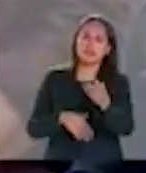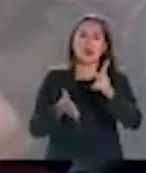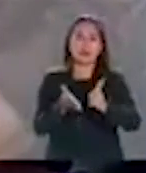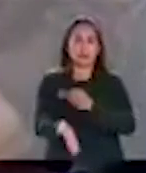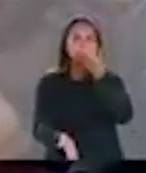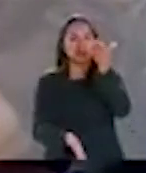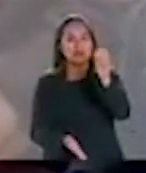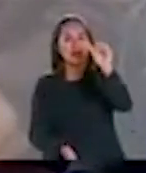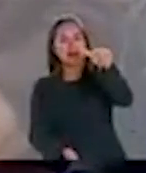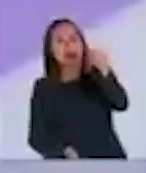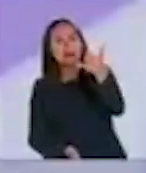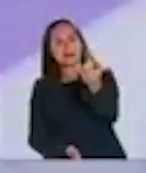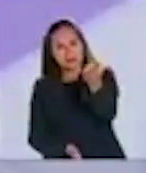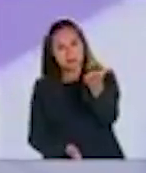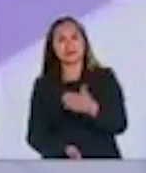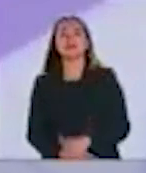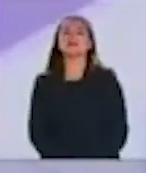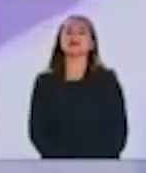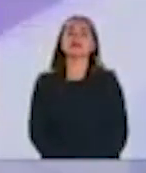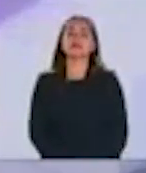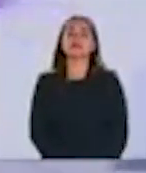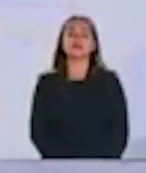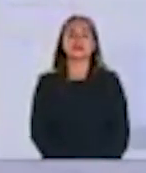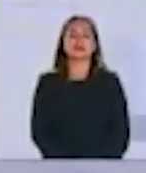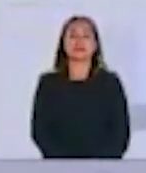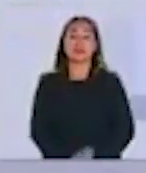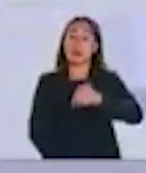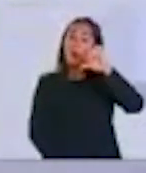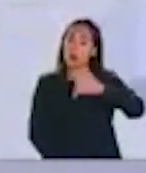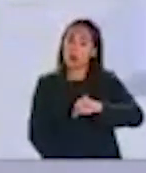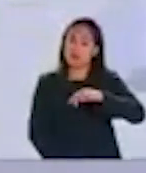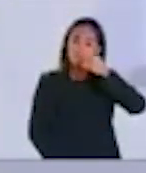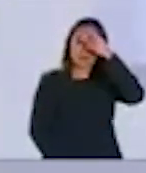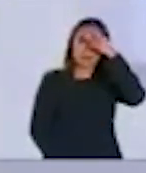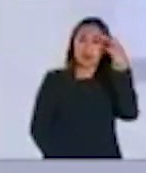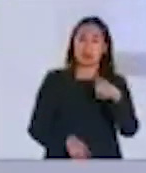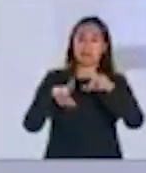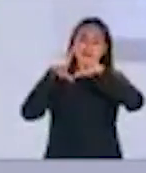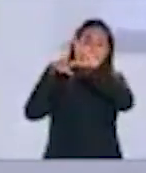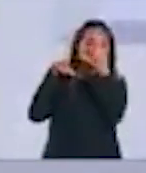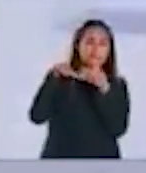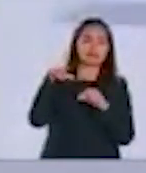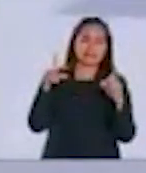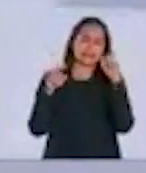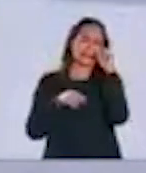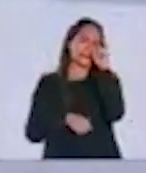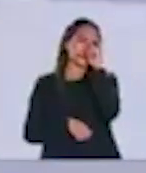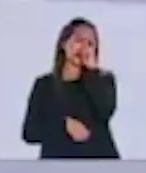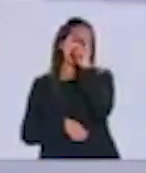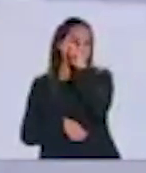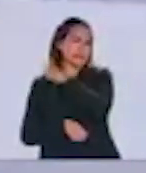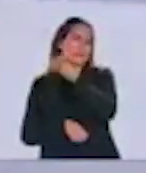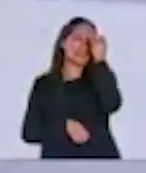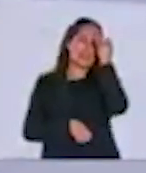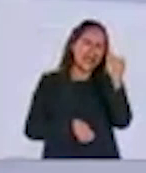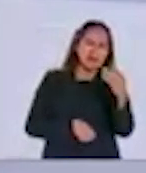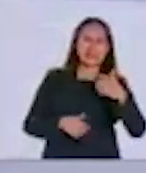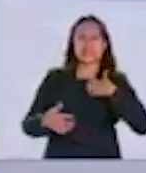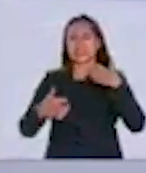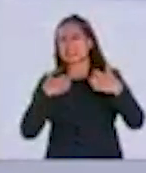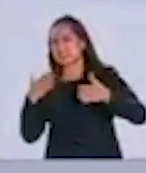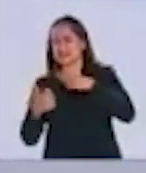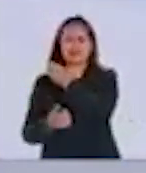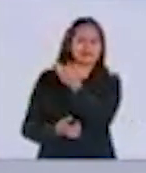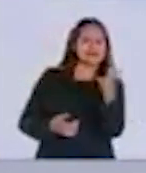candidato hoy méxico vive en momentos difíciles hay enojo hay profunda